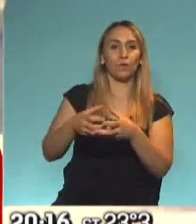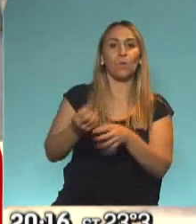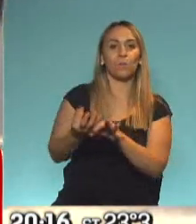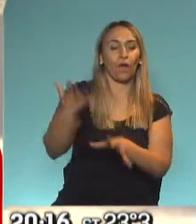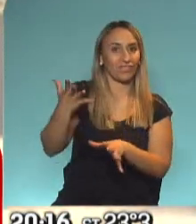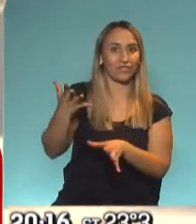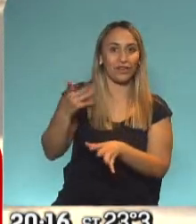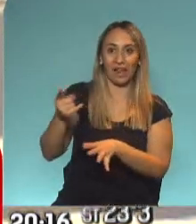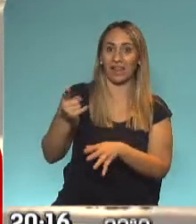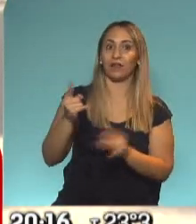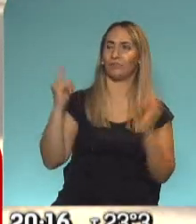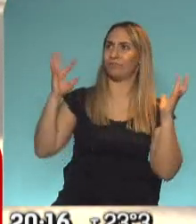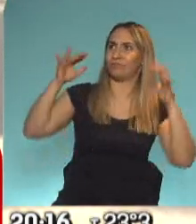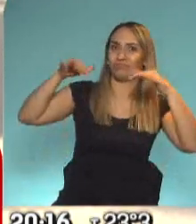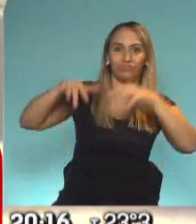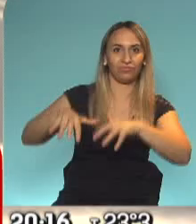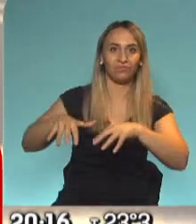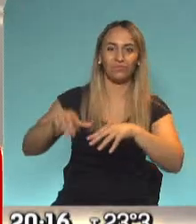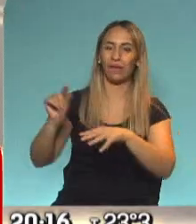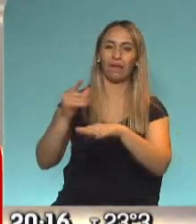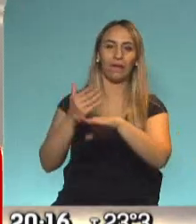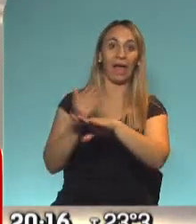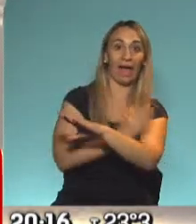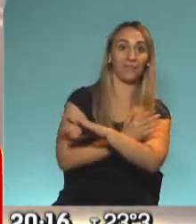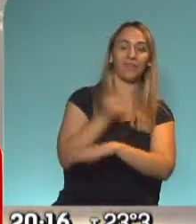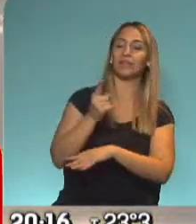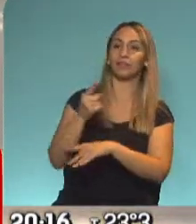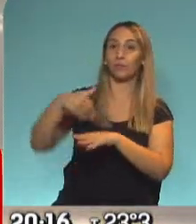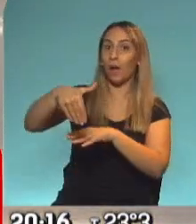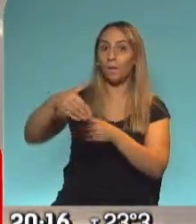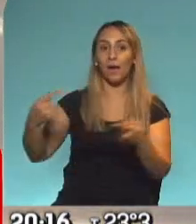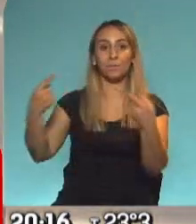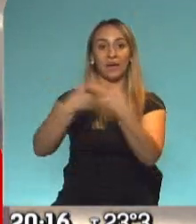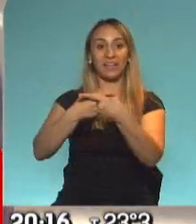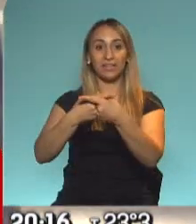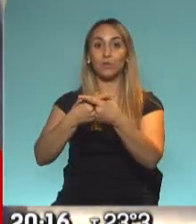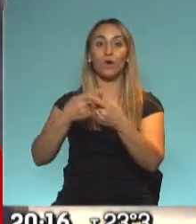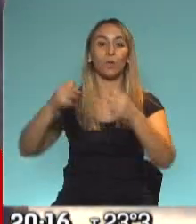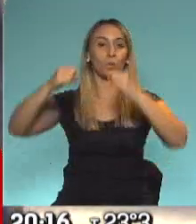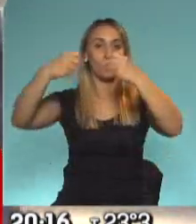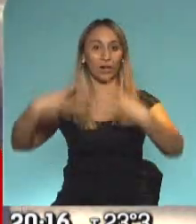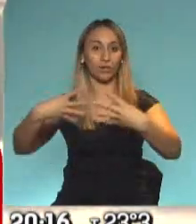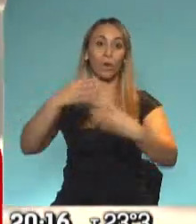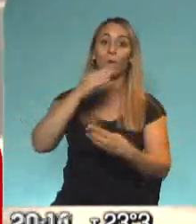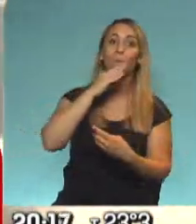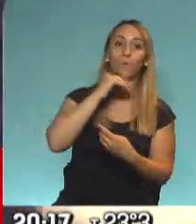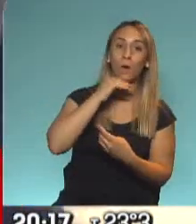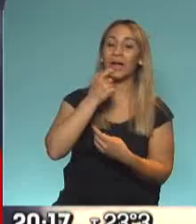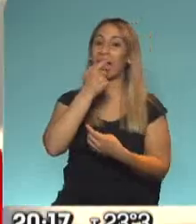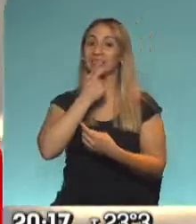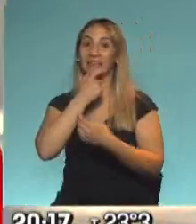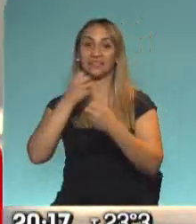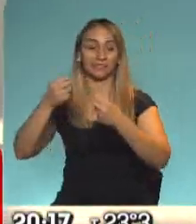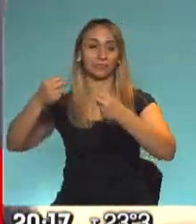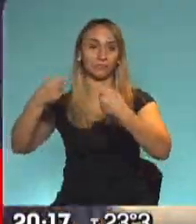profesional horas antes de jugar por los cuartos de final ante Boca Juniors, partido de ida. Vamos, Racing, a ver,